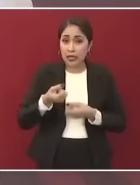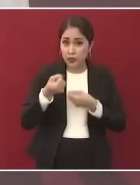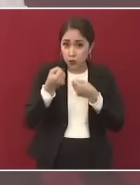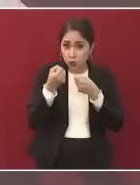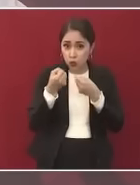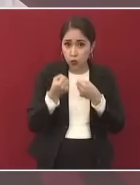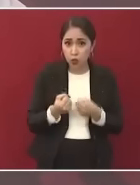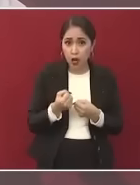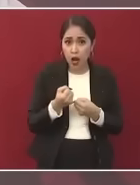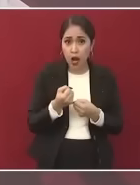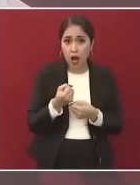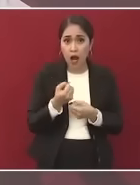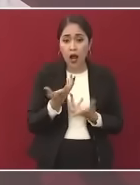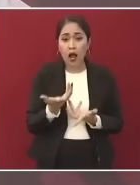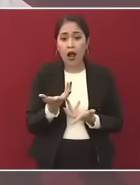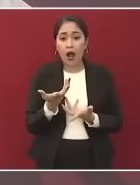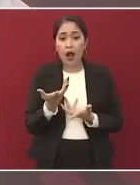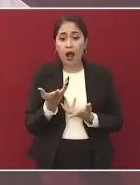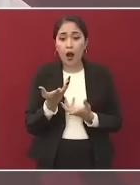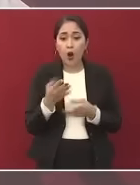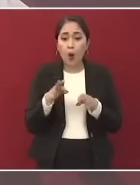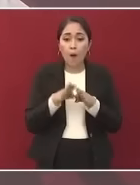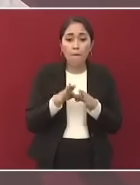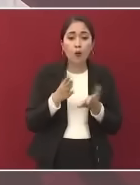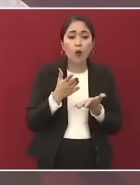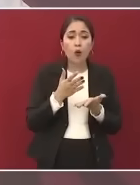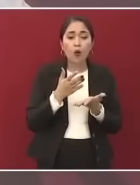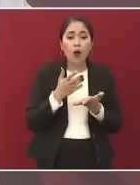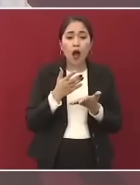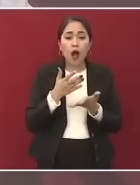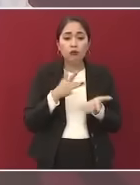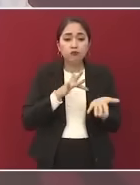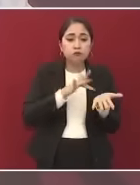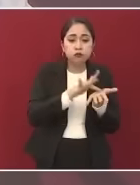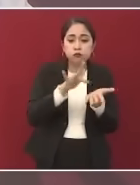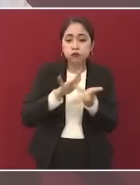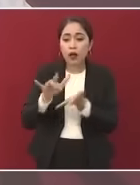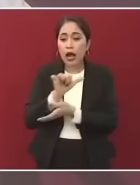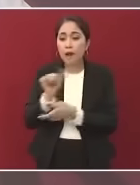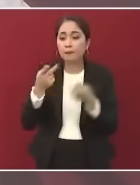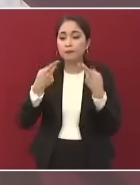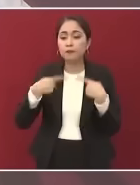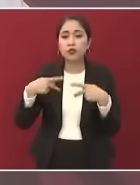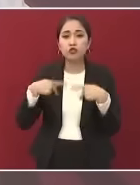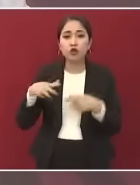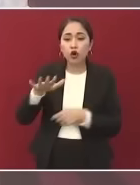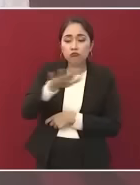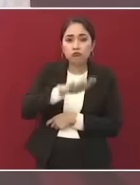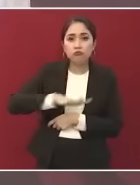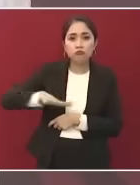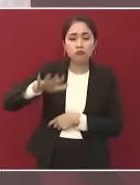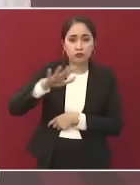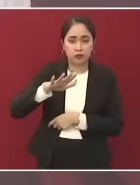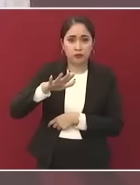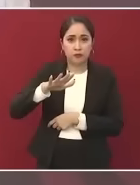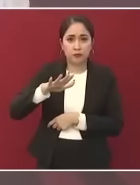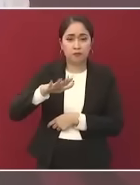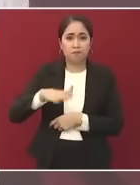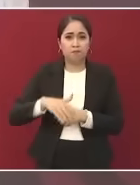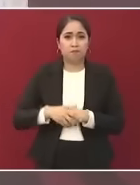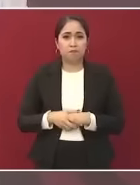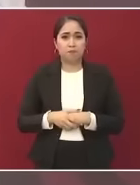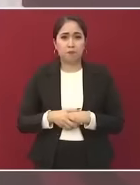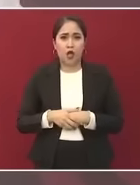su cuestionada y negligente política de abrazos no balazos que lo único que ha logrado es exacerbar los niveles de violencia e